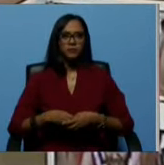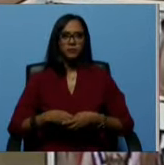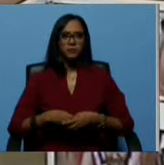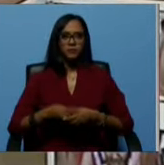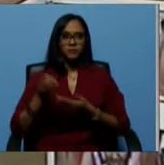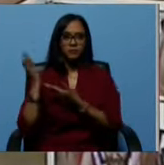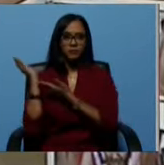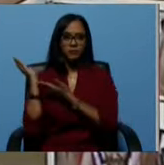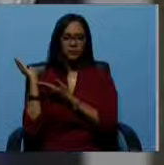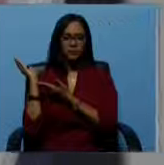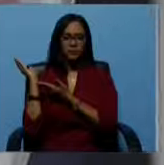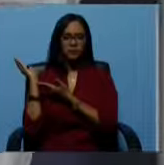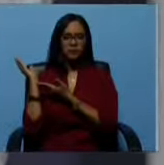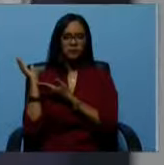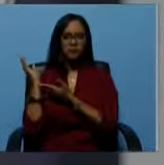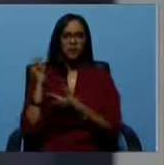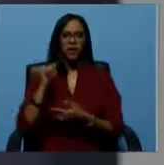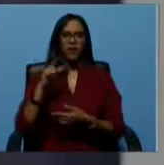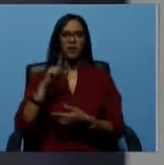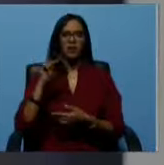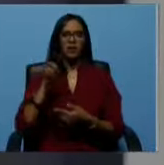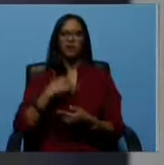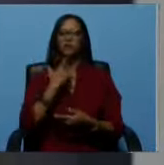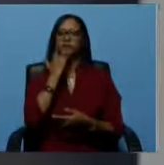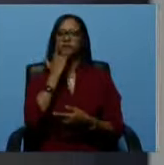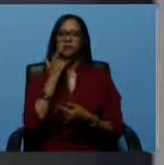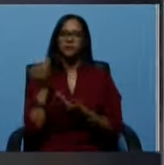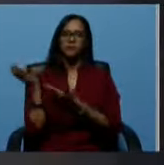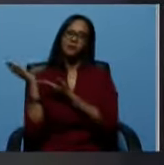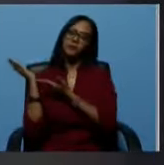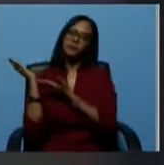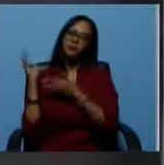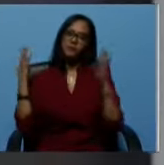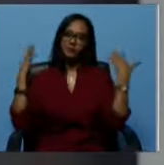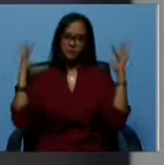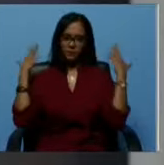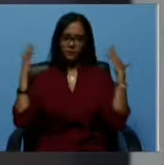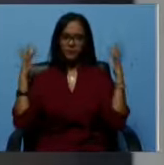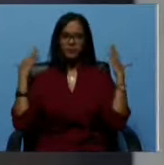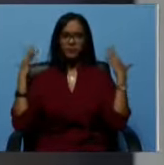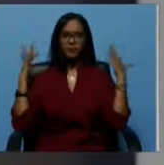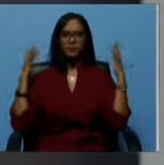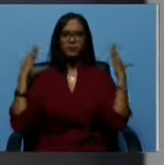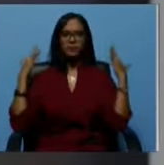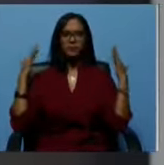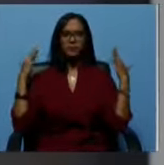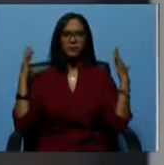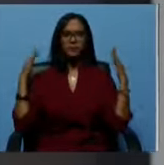Mira, aquí va Salvador Allende, un valiente, ¿vale? Un valiente Salvador Allende.